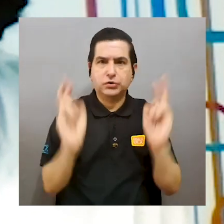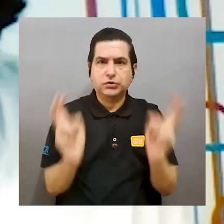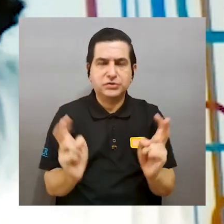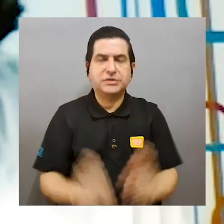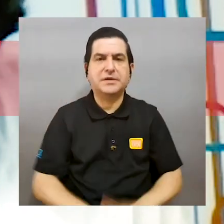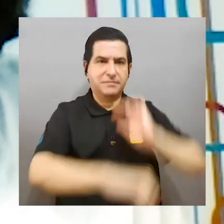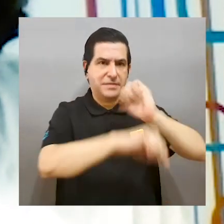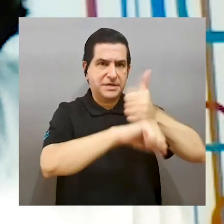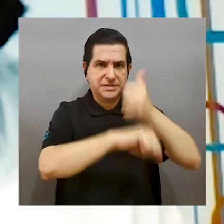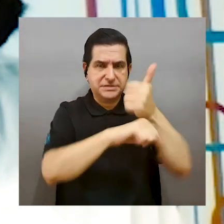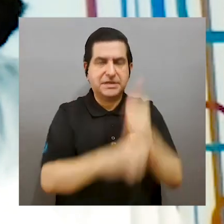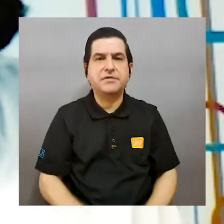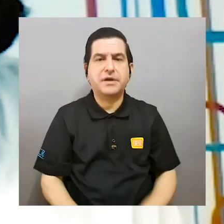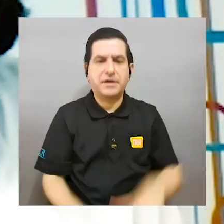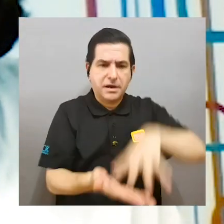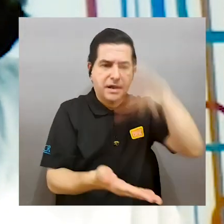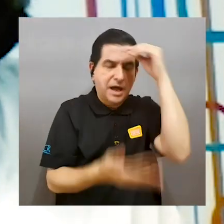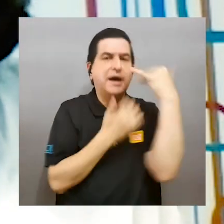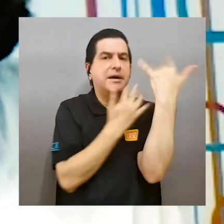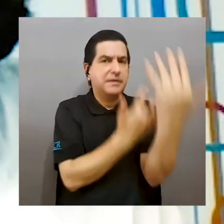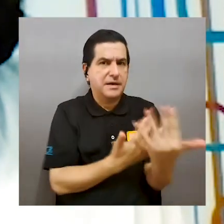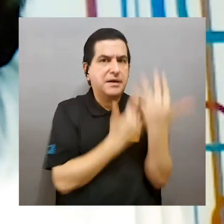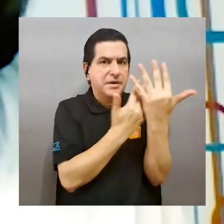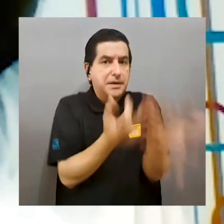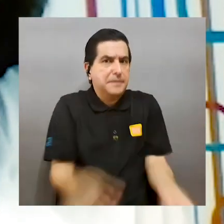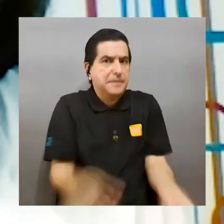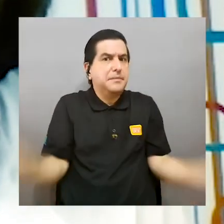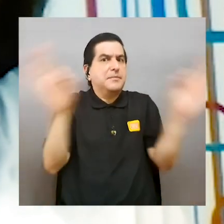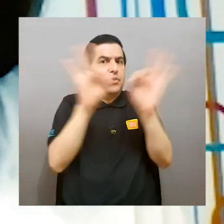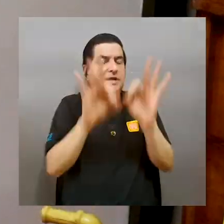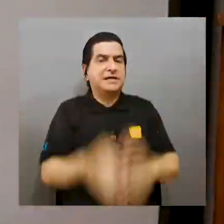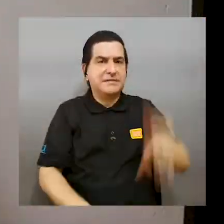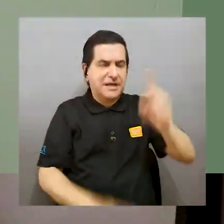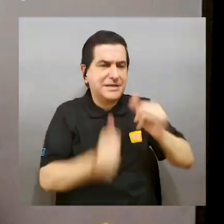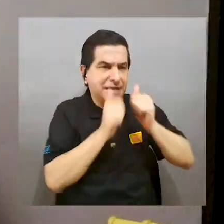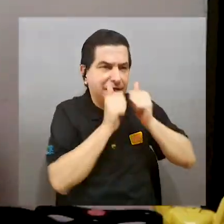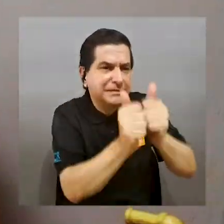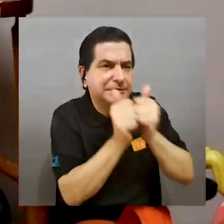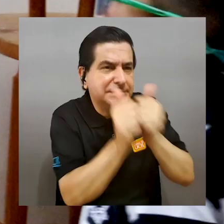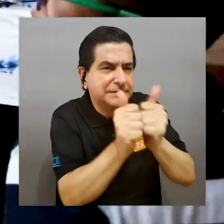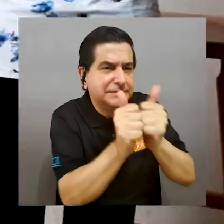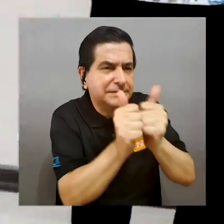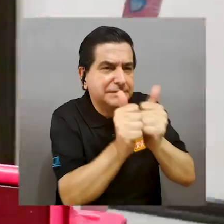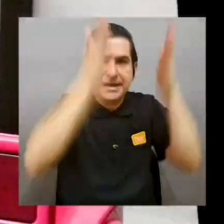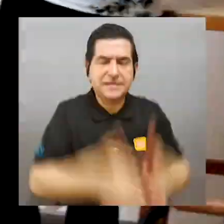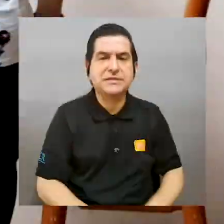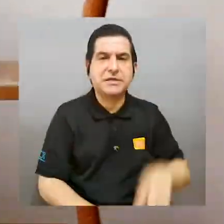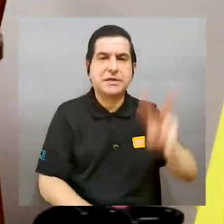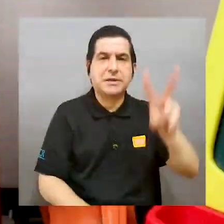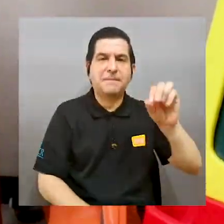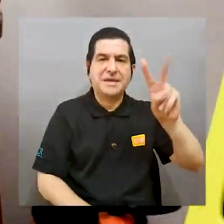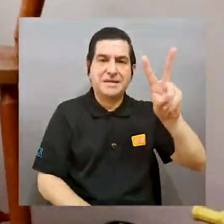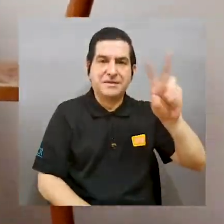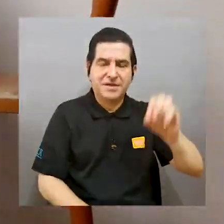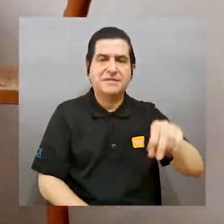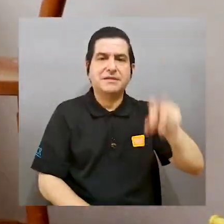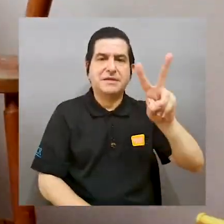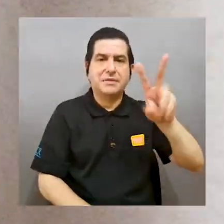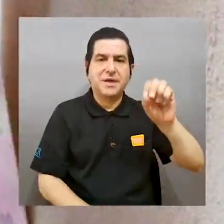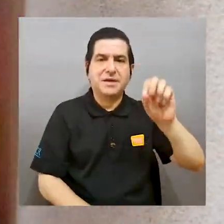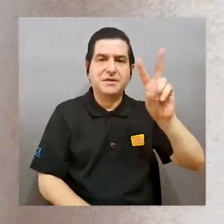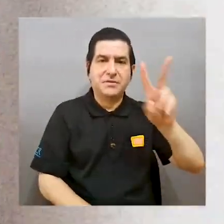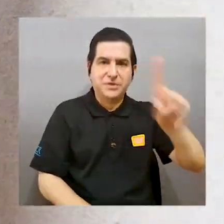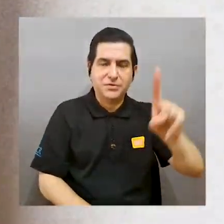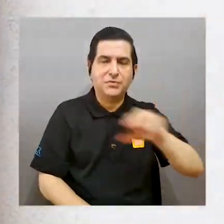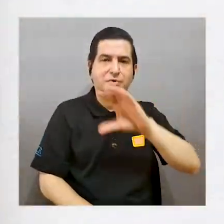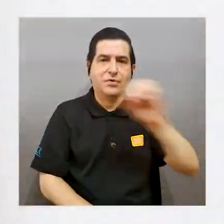temas que hemos definido como aprendizajes esperados fundamentales. Tenemos que acompañar a los estudiantes en el 2020, en el